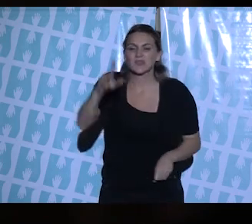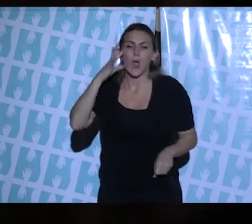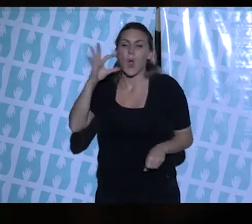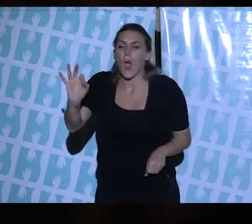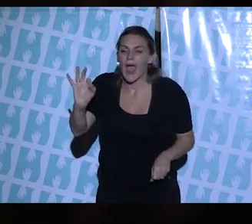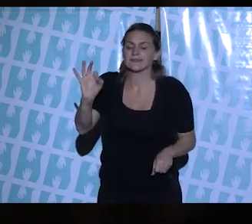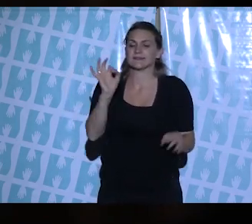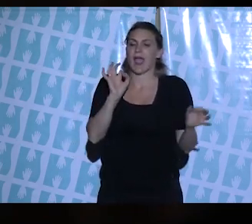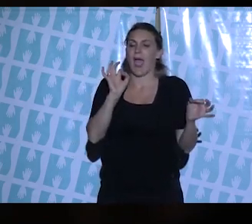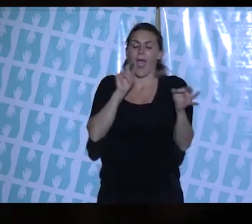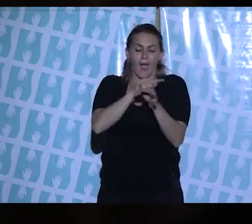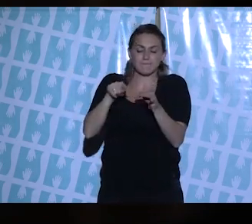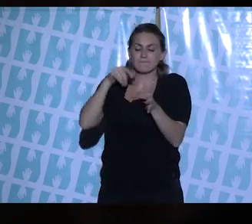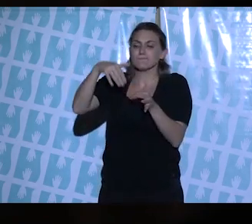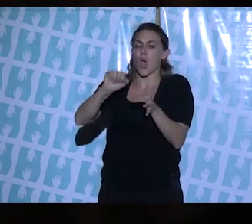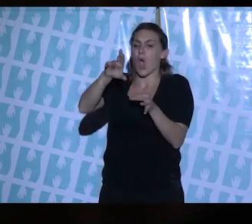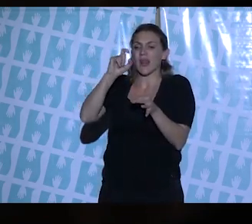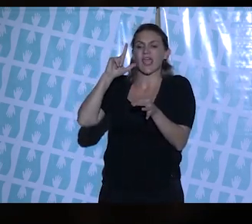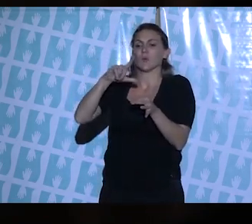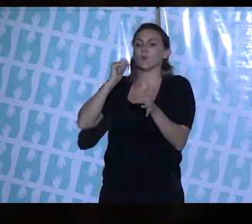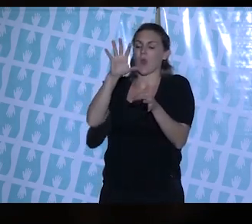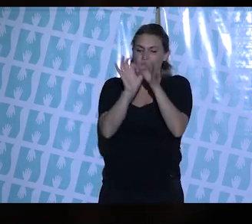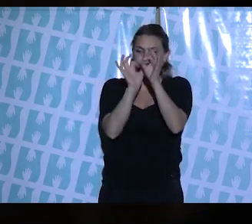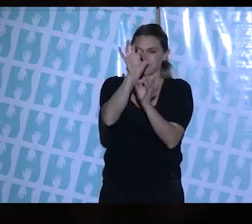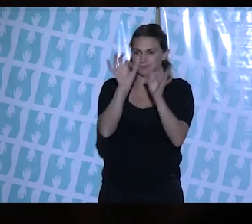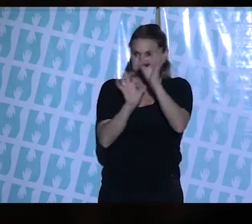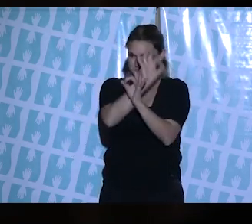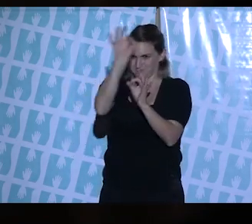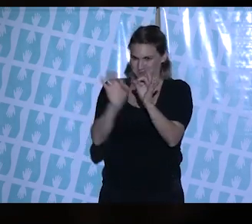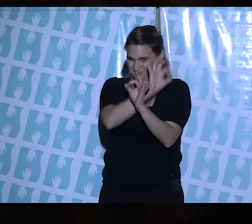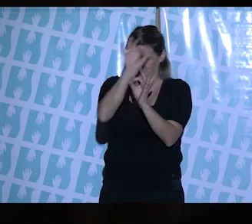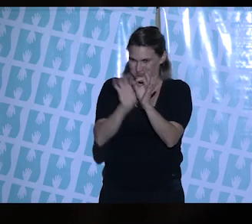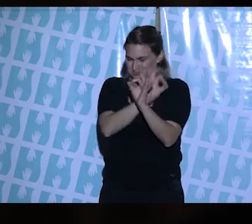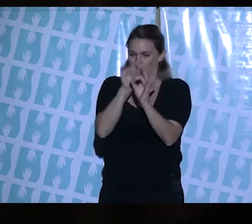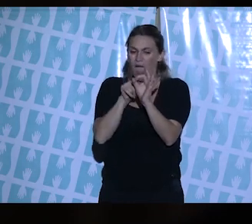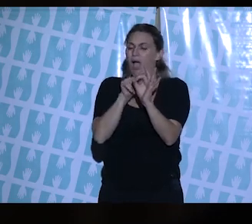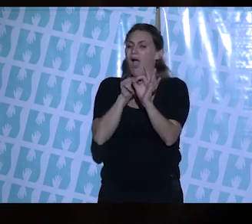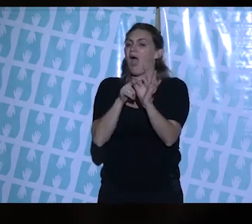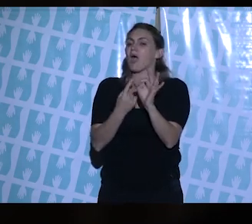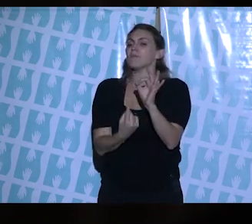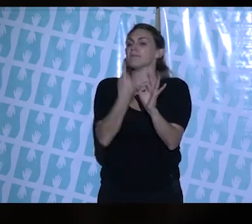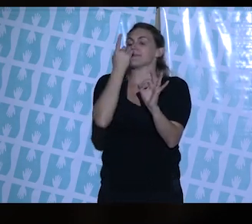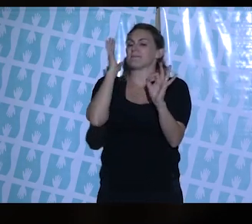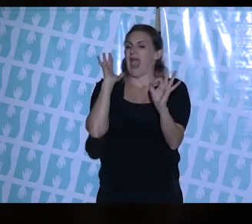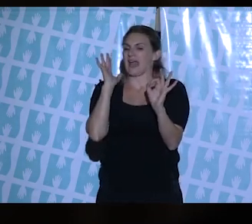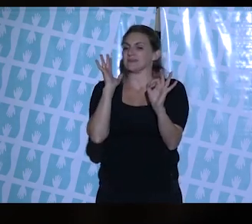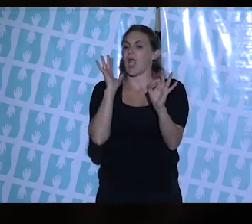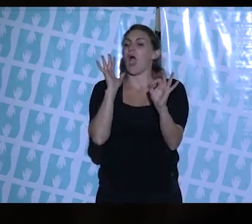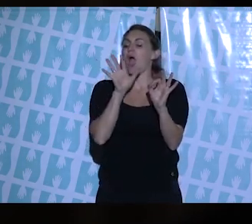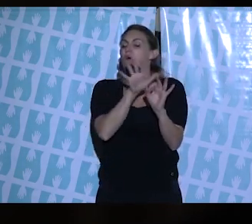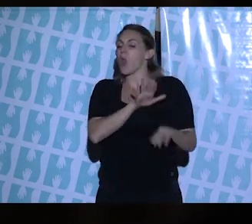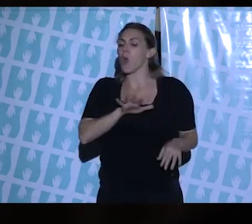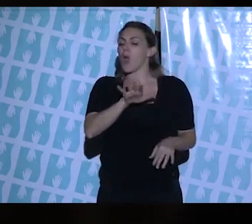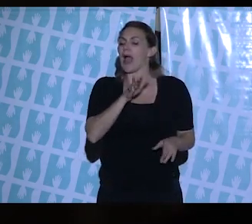140 moléculas diferentes que se plantean como probables blancos de intervención